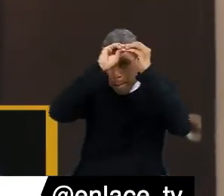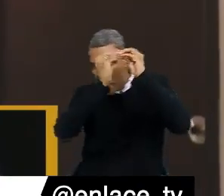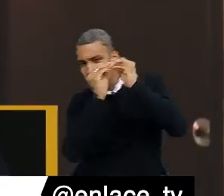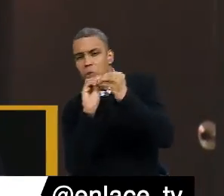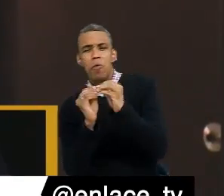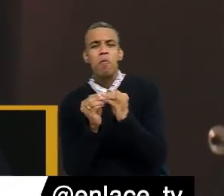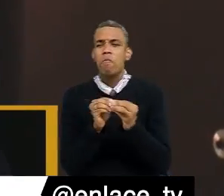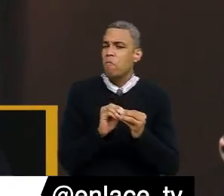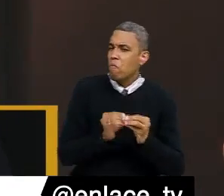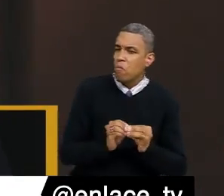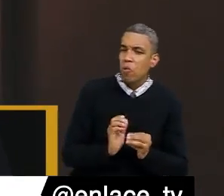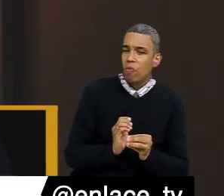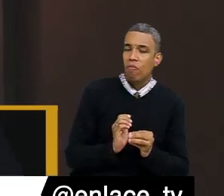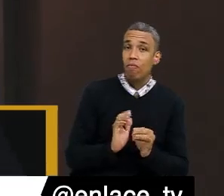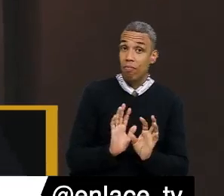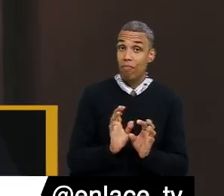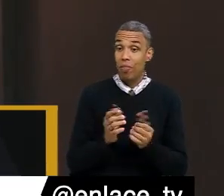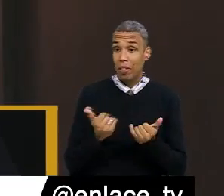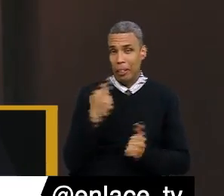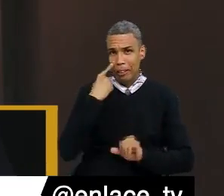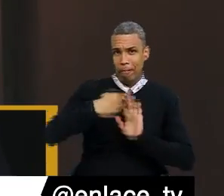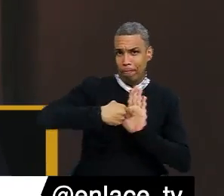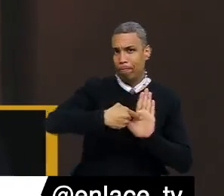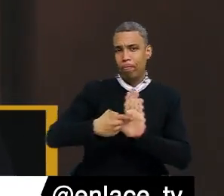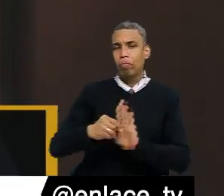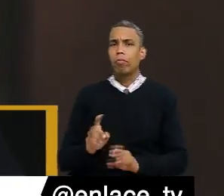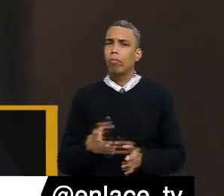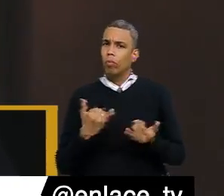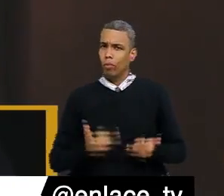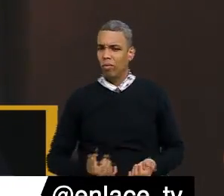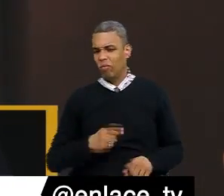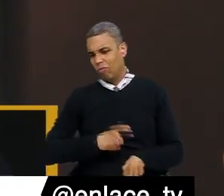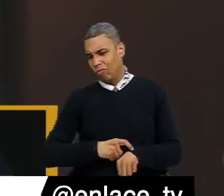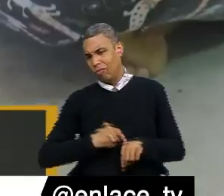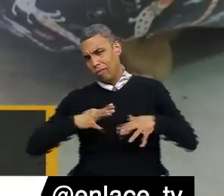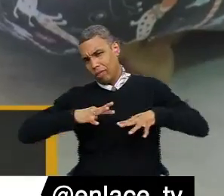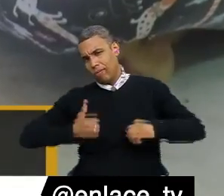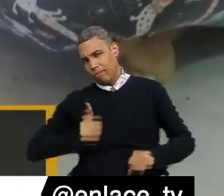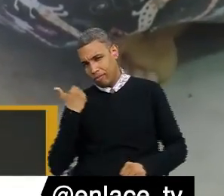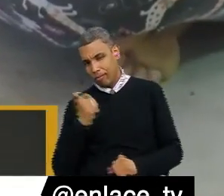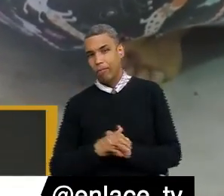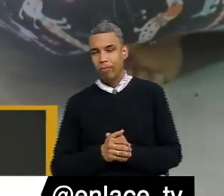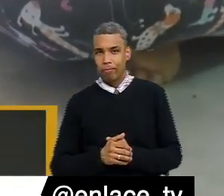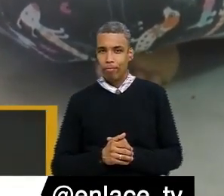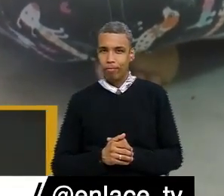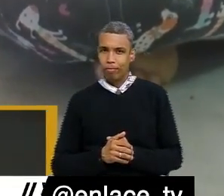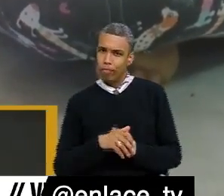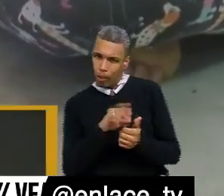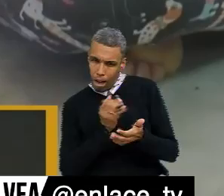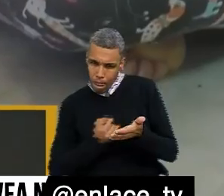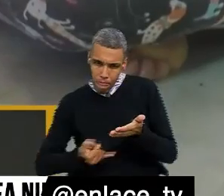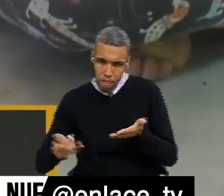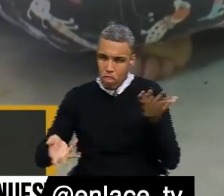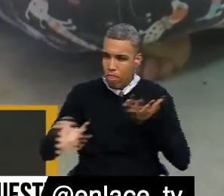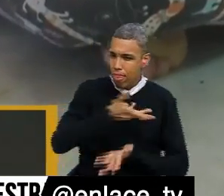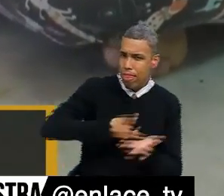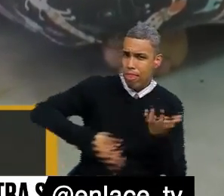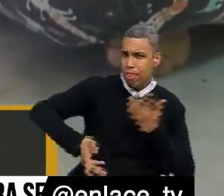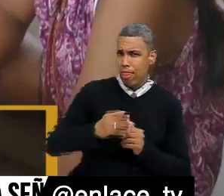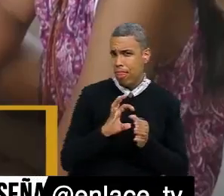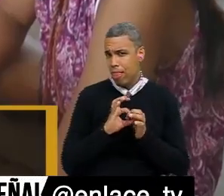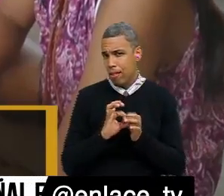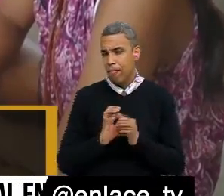Estamos implementando un programa de aprovechamiento del tiempo libre. El proyecto se llama Vacacionando en Convivencia. ¿Y por qué Vacacionando